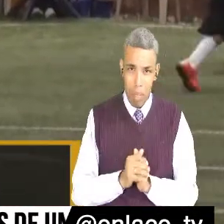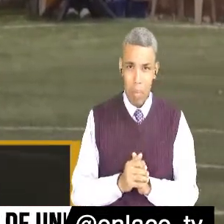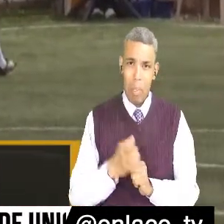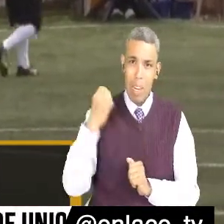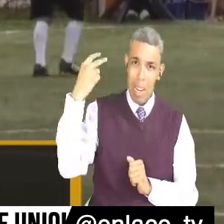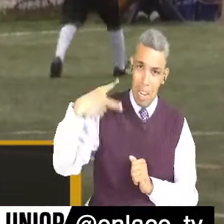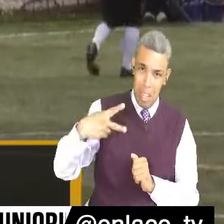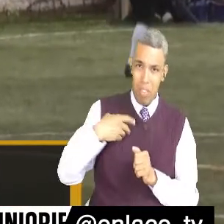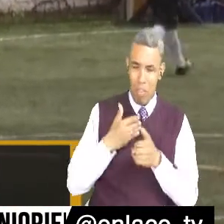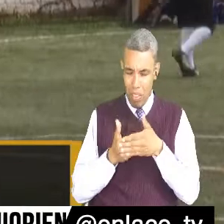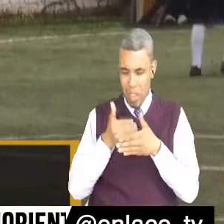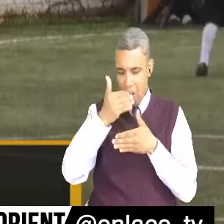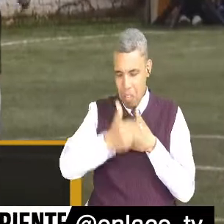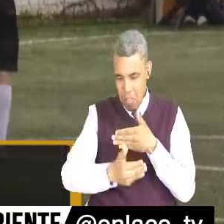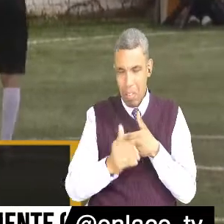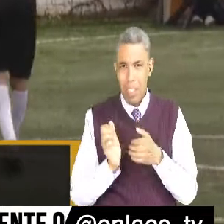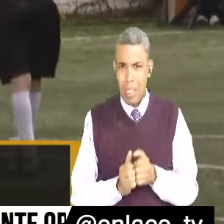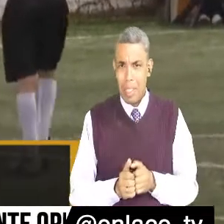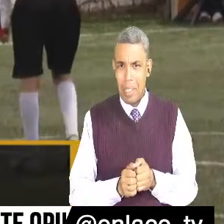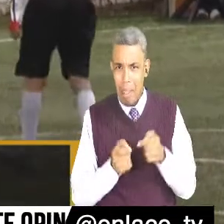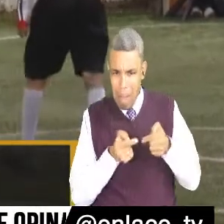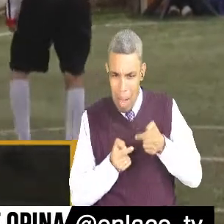de la Copa Yugorcito. Hasta el momento